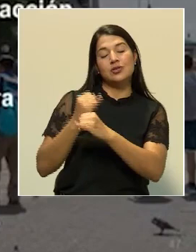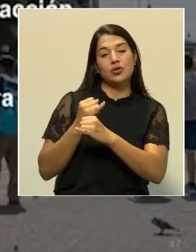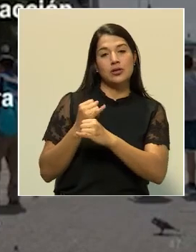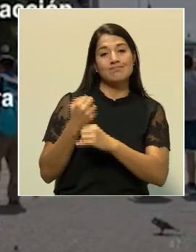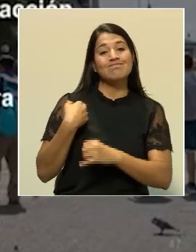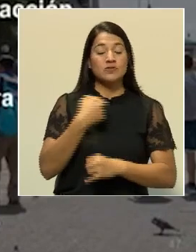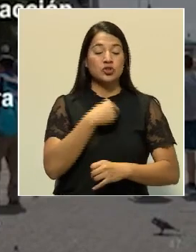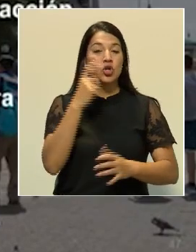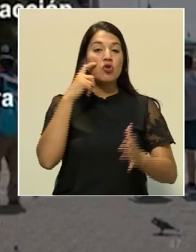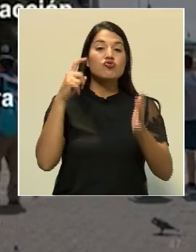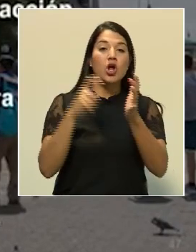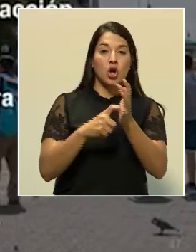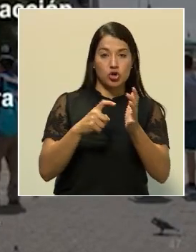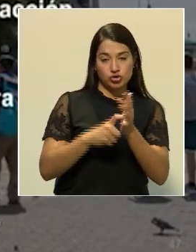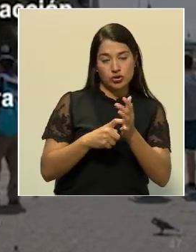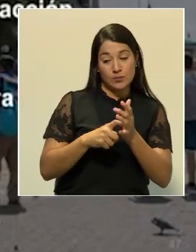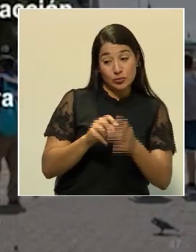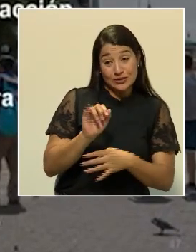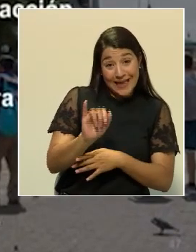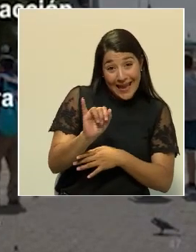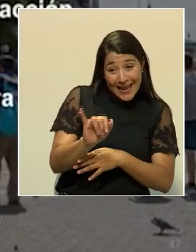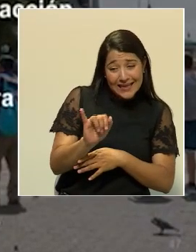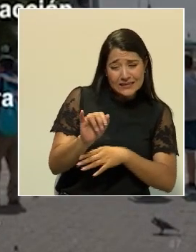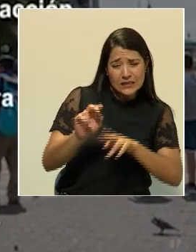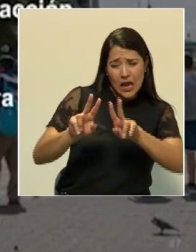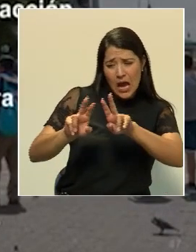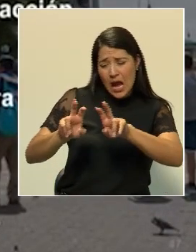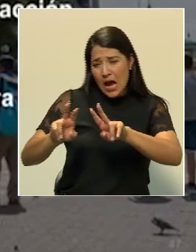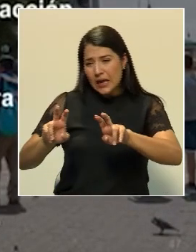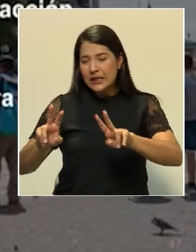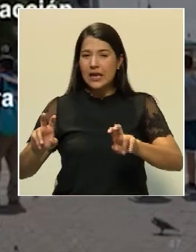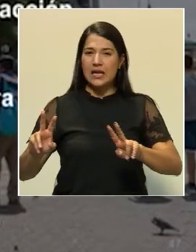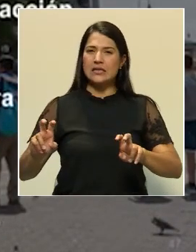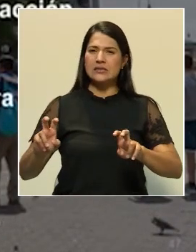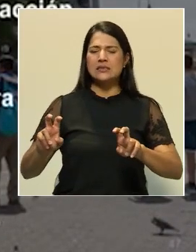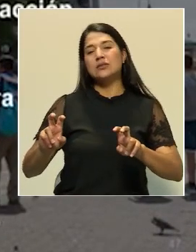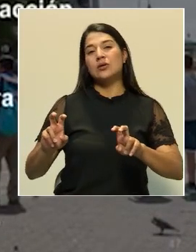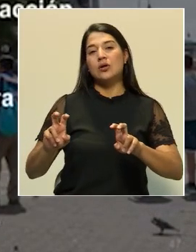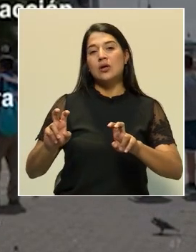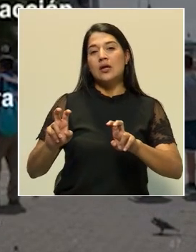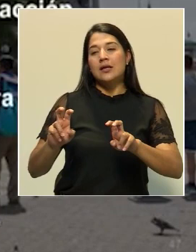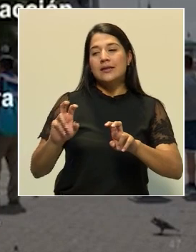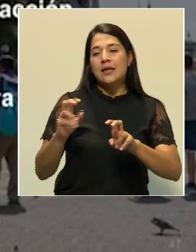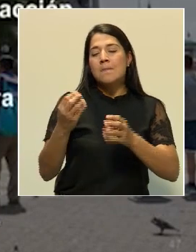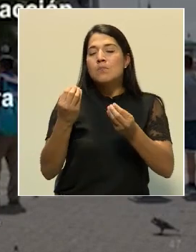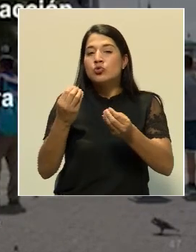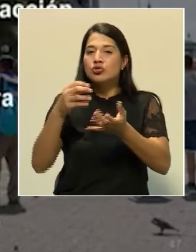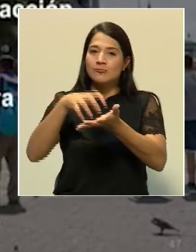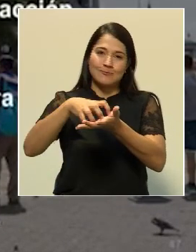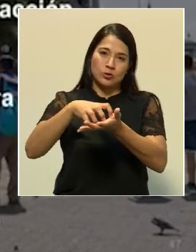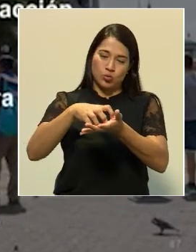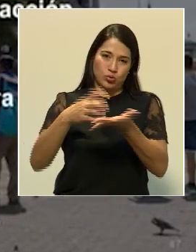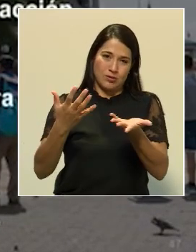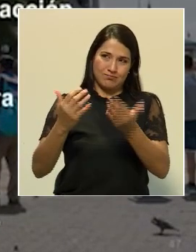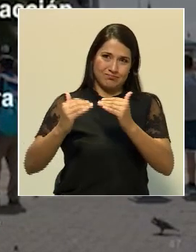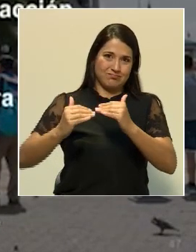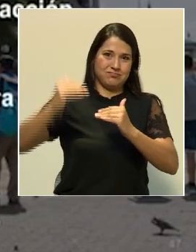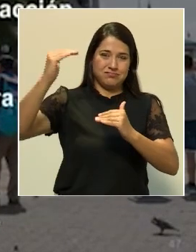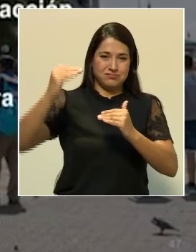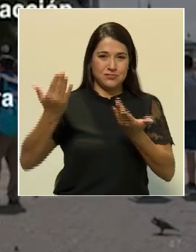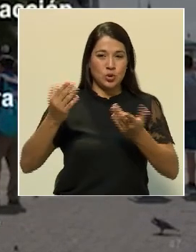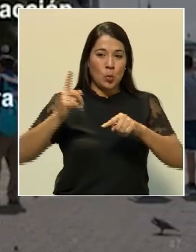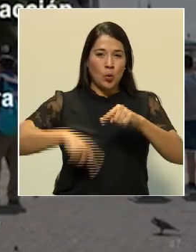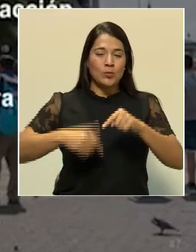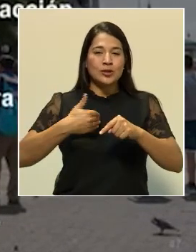reconocemos que estas proyecciones están revestidas de un halo inusualmente alto de incertidumbre, porque es